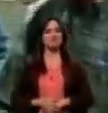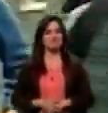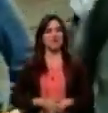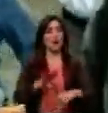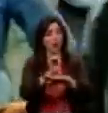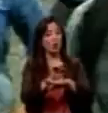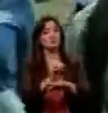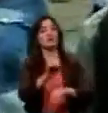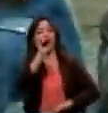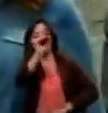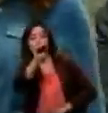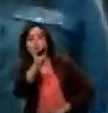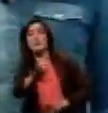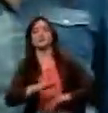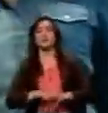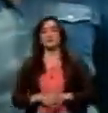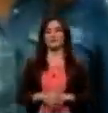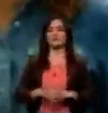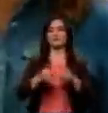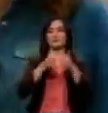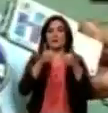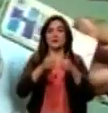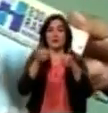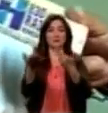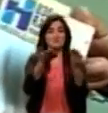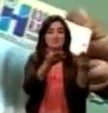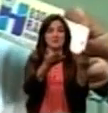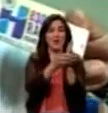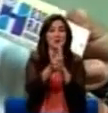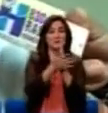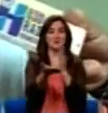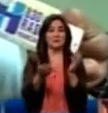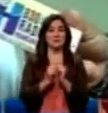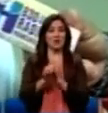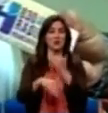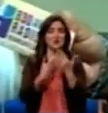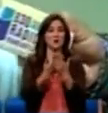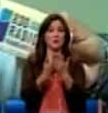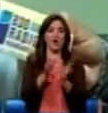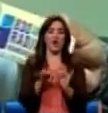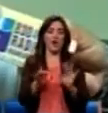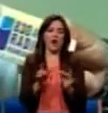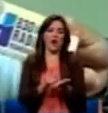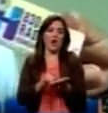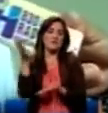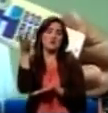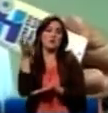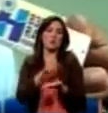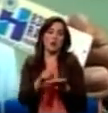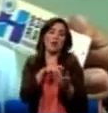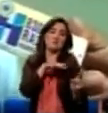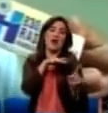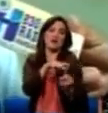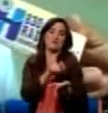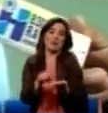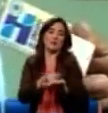la poca capacidad que cree él tiene el candidato oficialista. Al que le redactan los ataques, al que le redactan los discursos. Veo